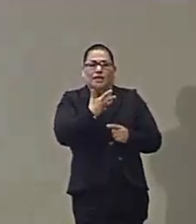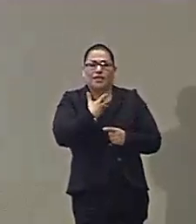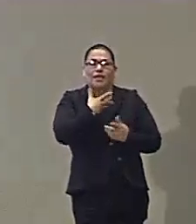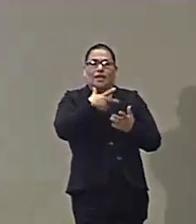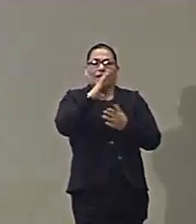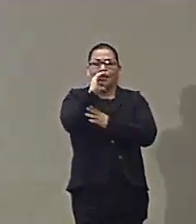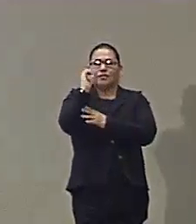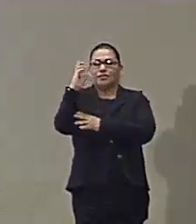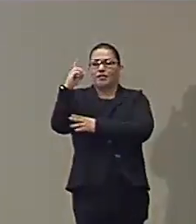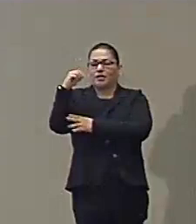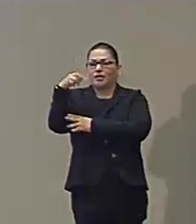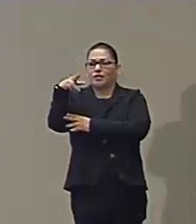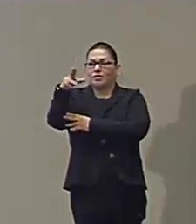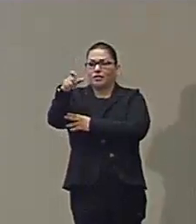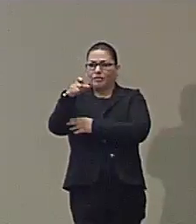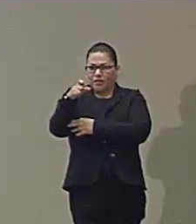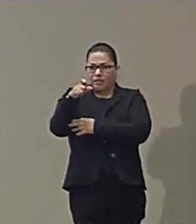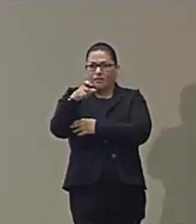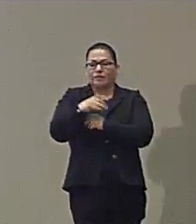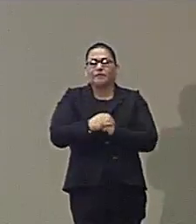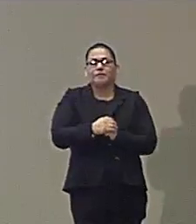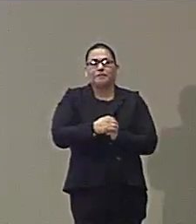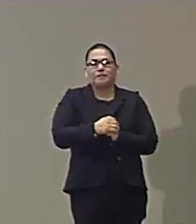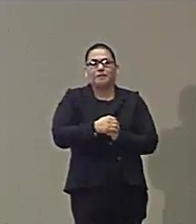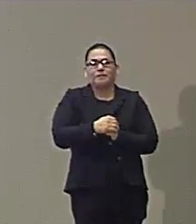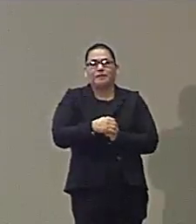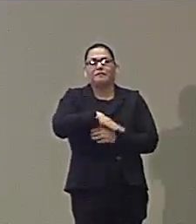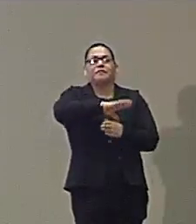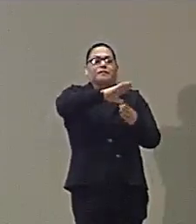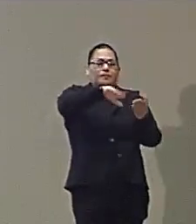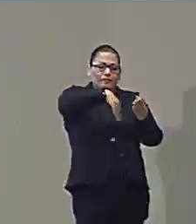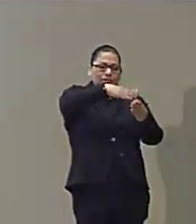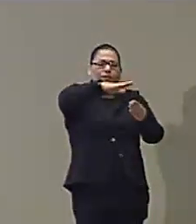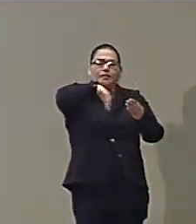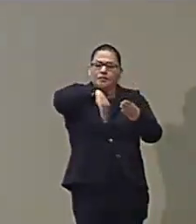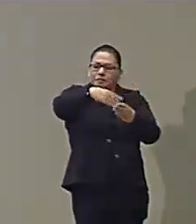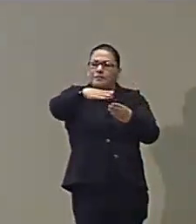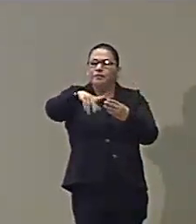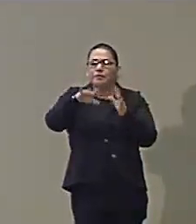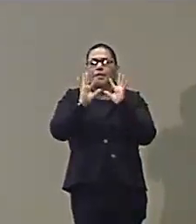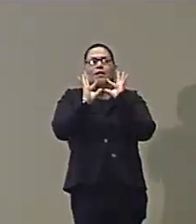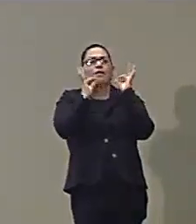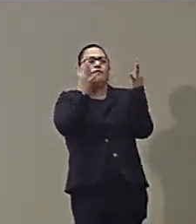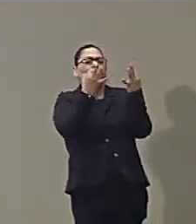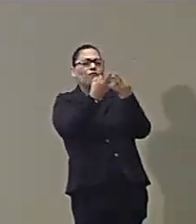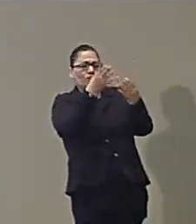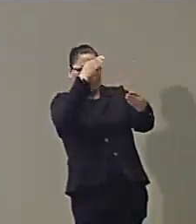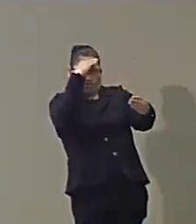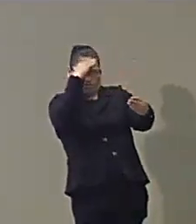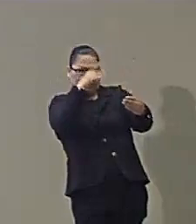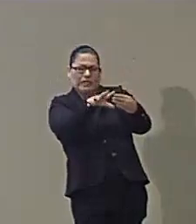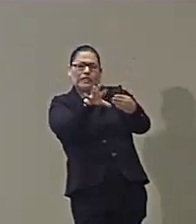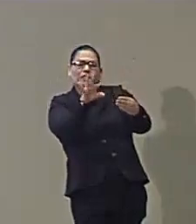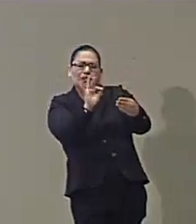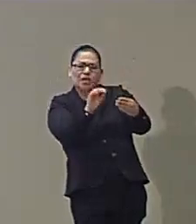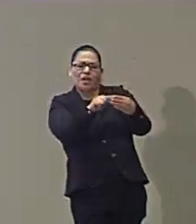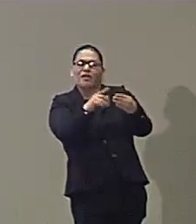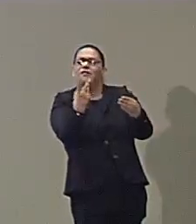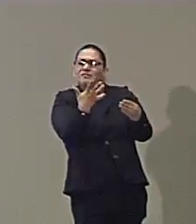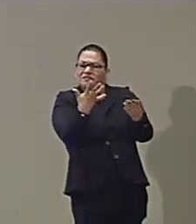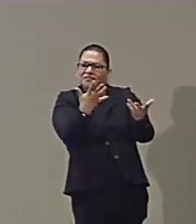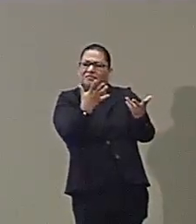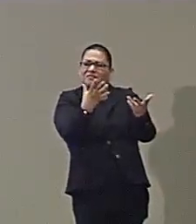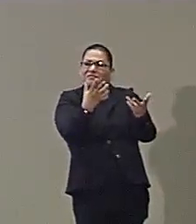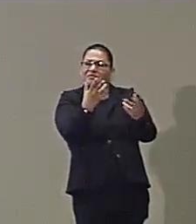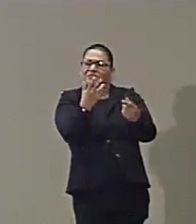ciudad de mexico y buscado y ha hecho estrategias conjuntas con la parte de las